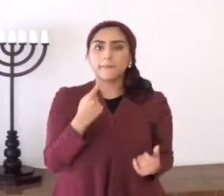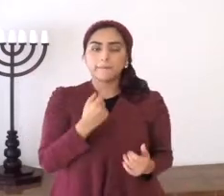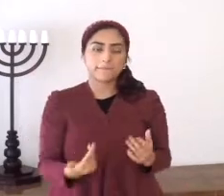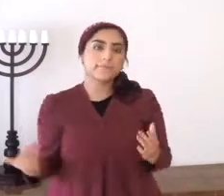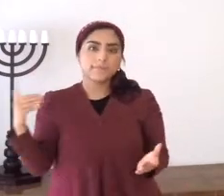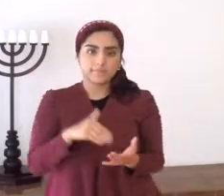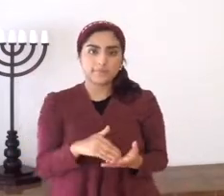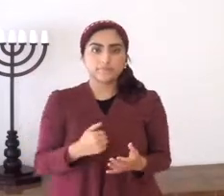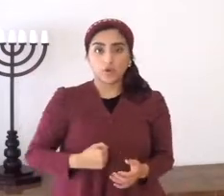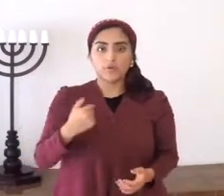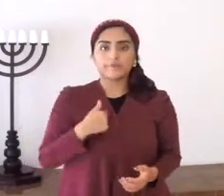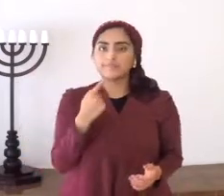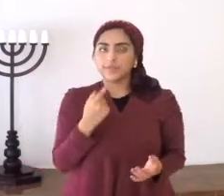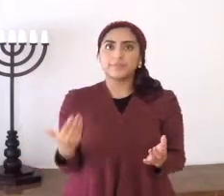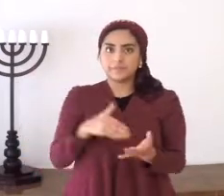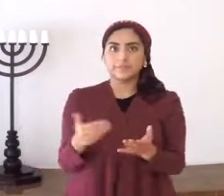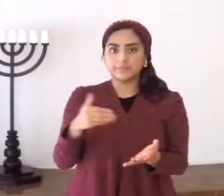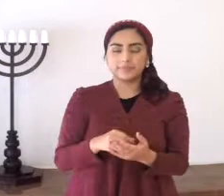Ahora,